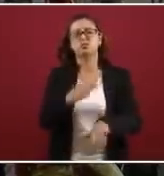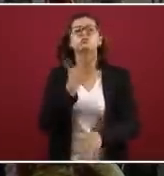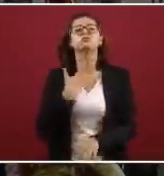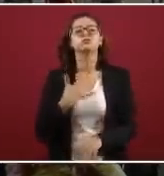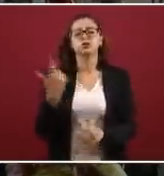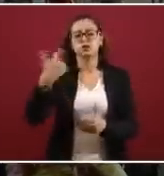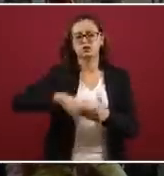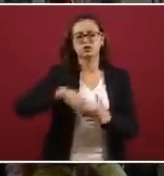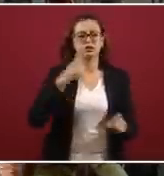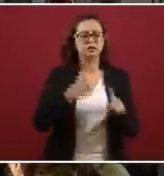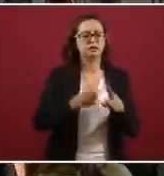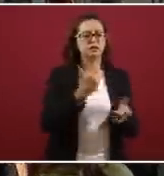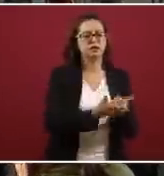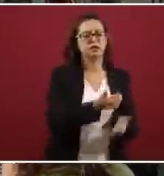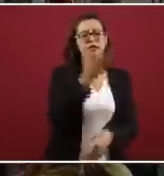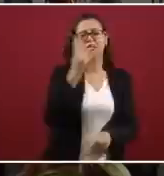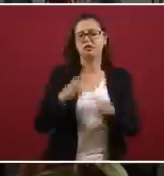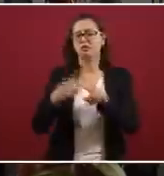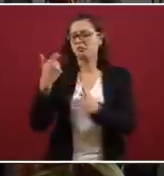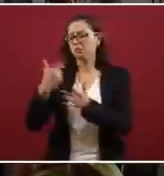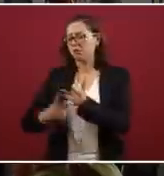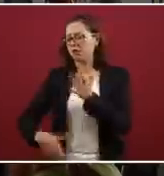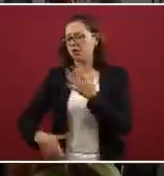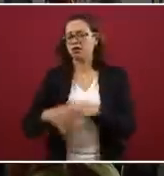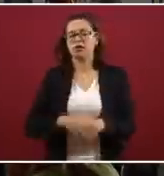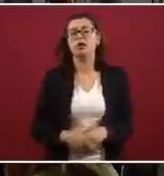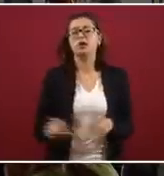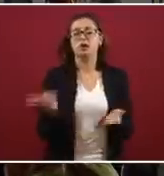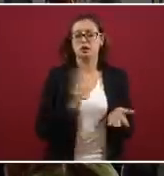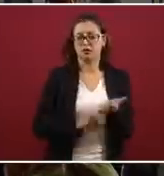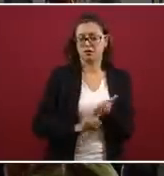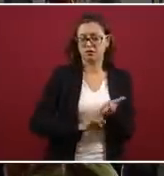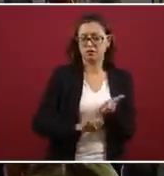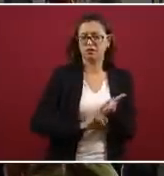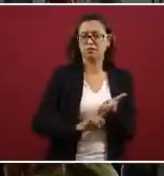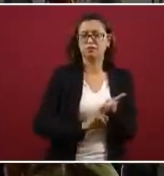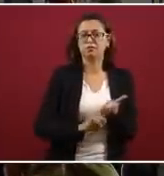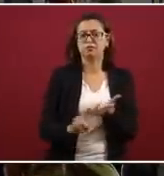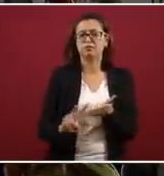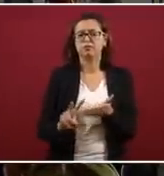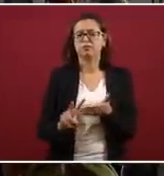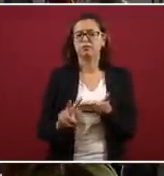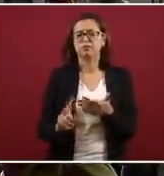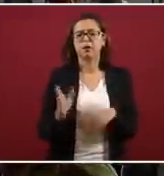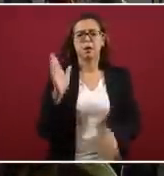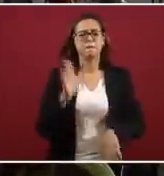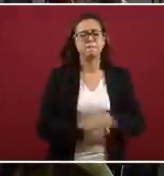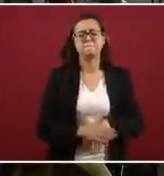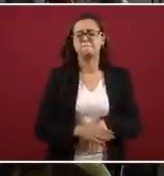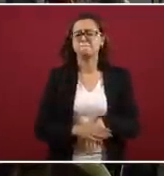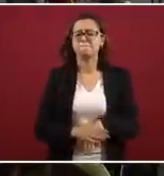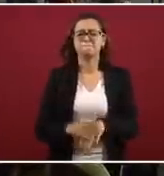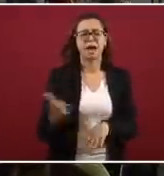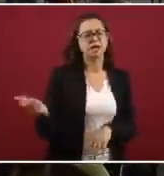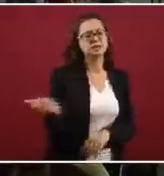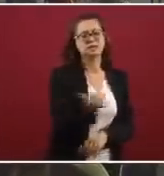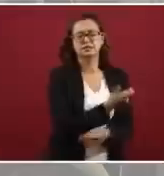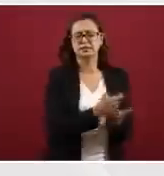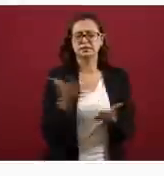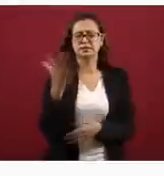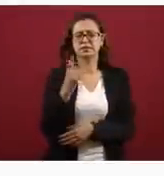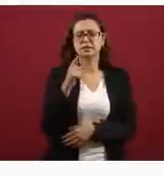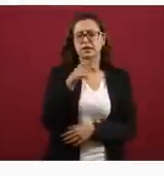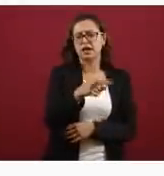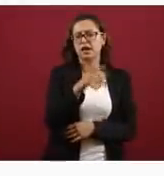La gasolina regular la encontramos con el margen y el precio más alto en